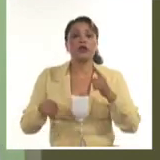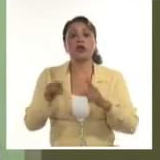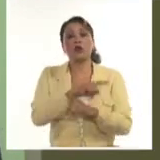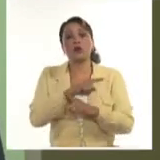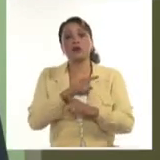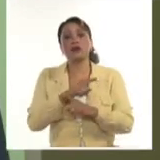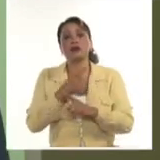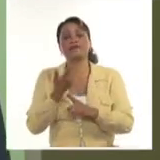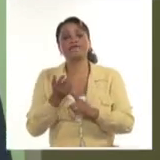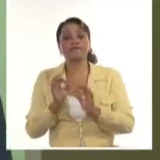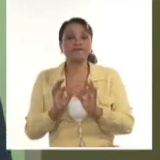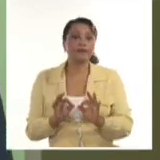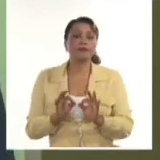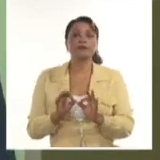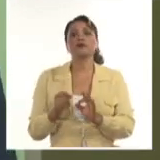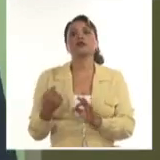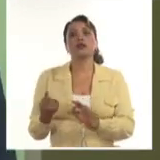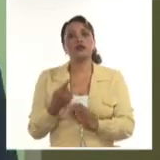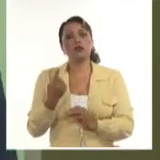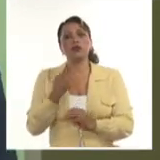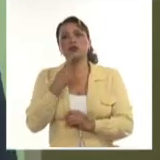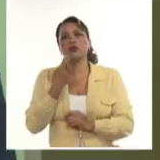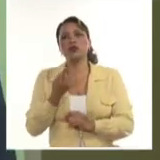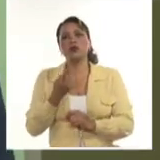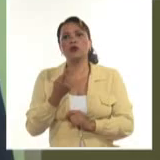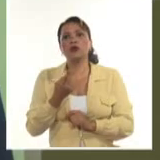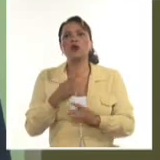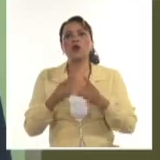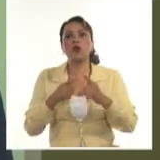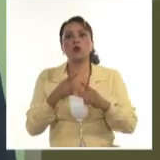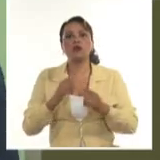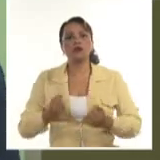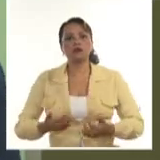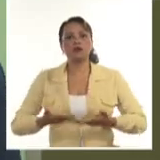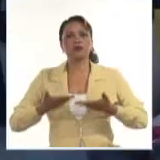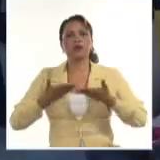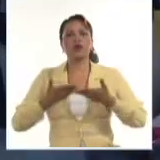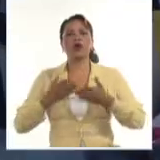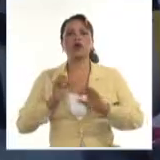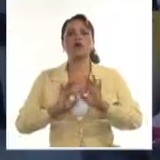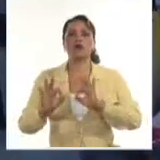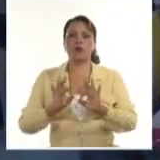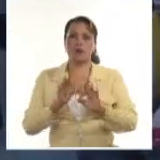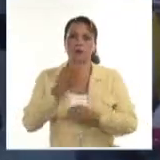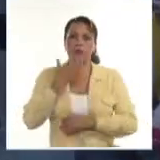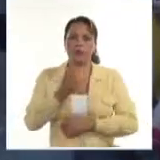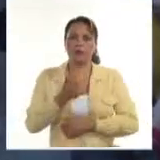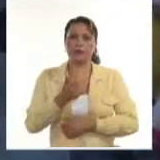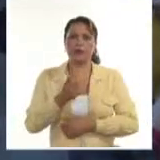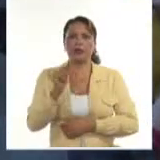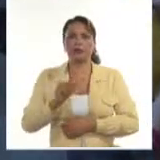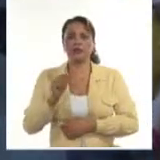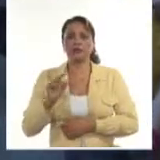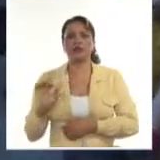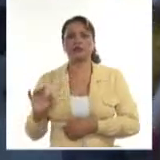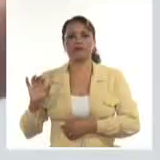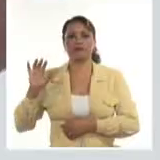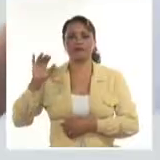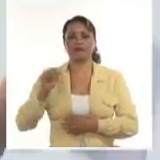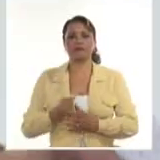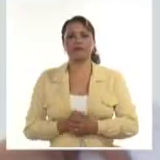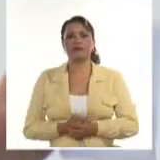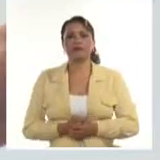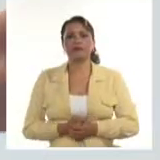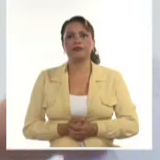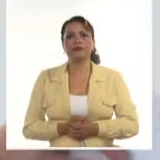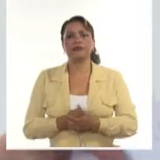perjudicial, y los factores que se comportan como inmunoprotectores, es decir, los que benefician al paciente oncológico. Anestesia en 2024,